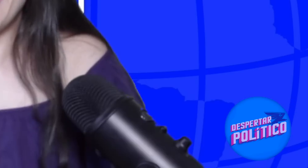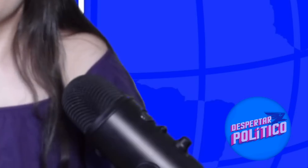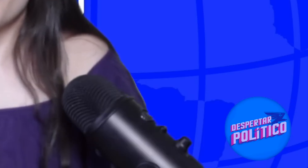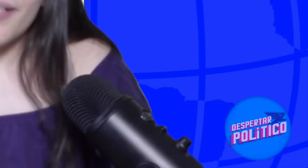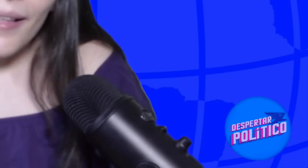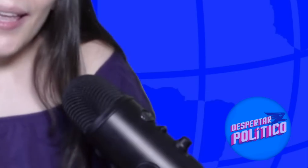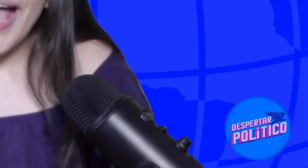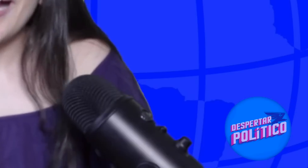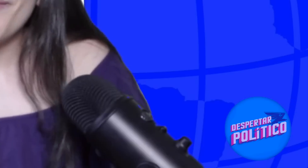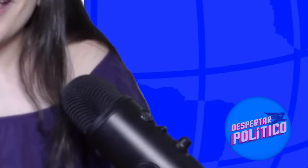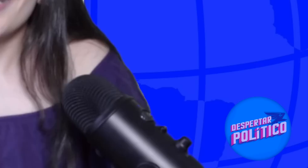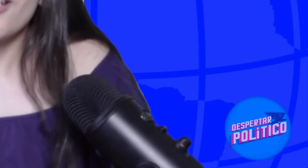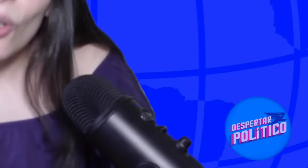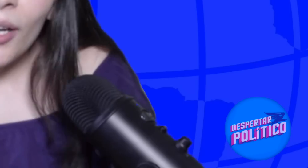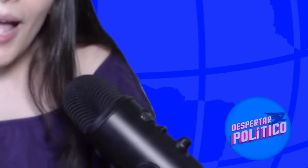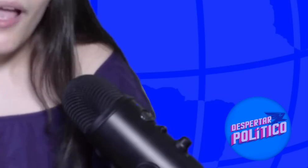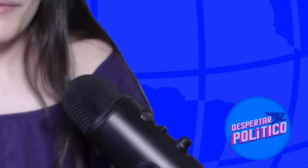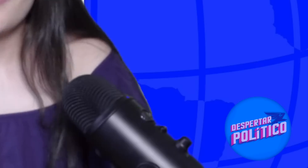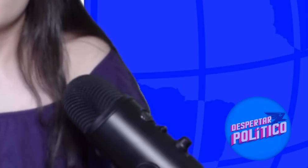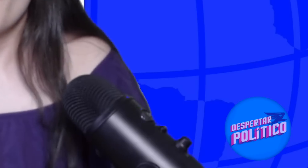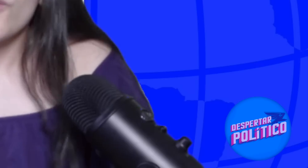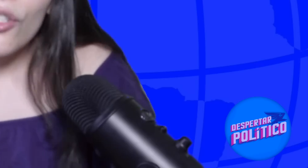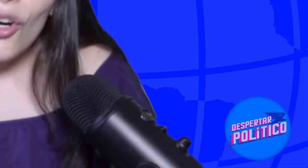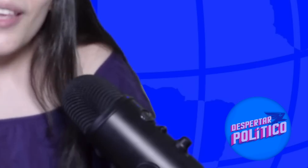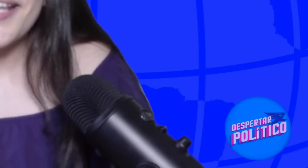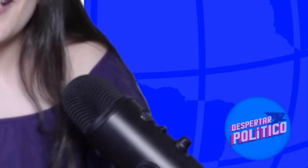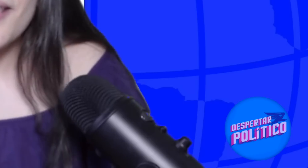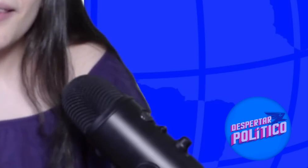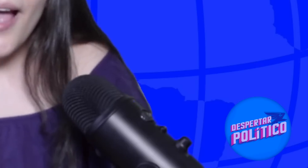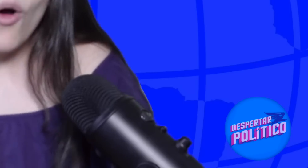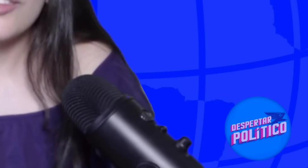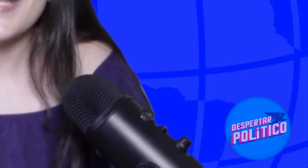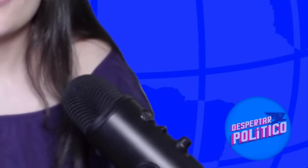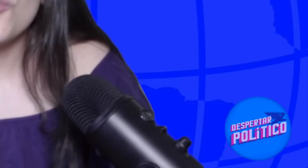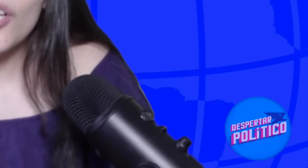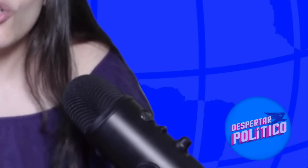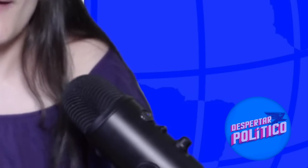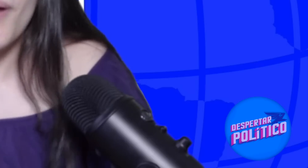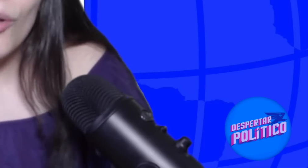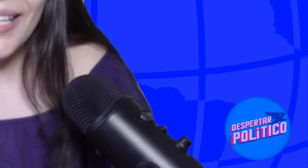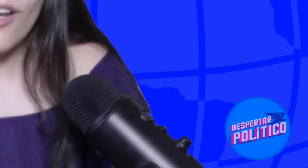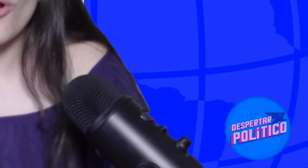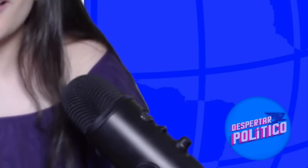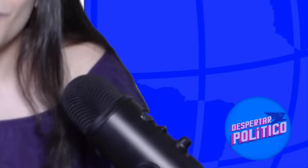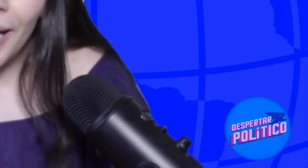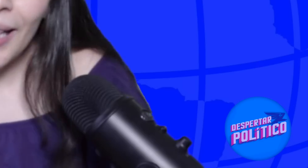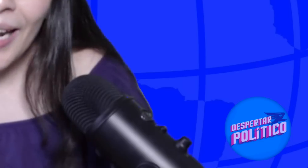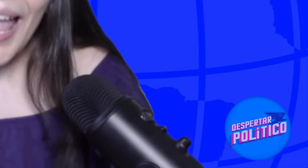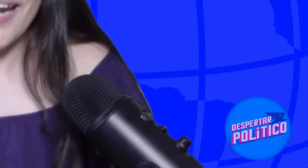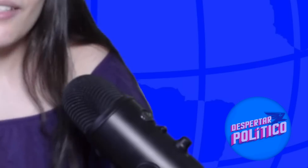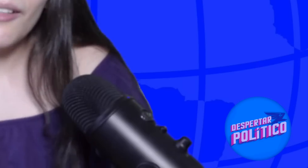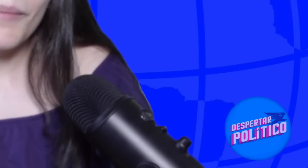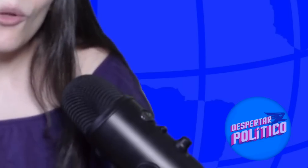información. El presidente acaba de hacer historia. Mientras la oposición lo desacredita, otras naciones lo aplauden y lo